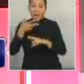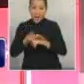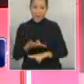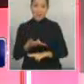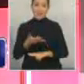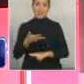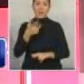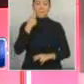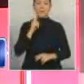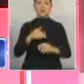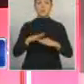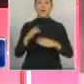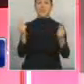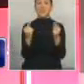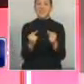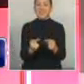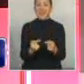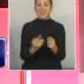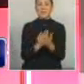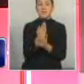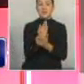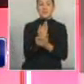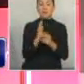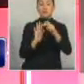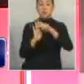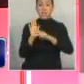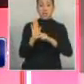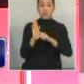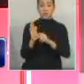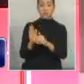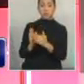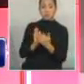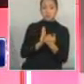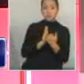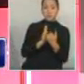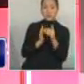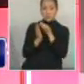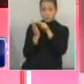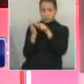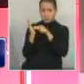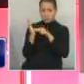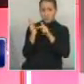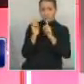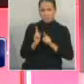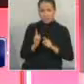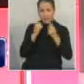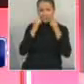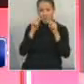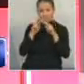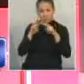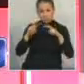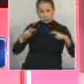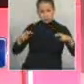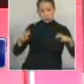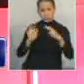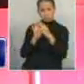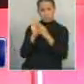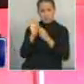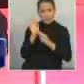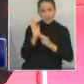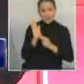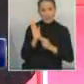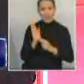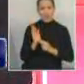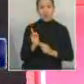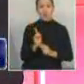discrepancias, debate, porque cuando ingresa un proyecto, uno tiene que madurarlo, tiene que analizarlo. Nosotros no somos